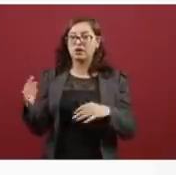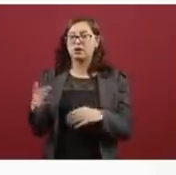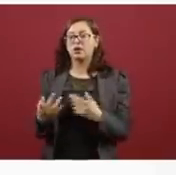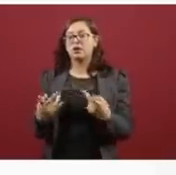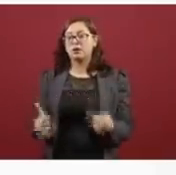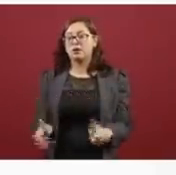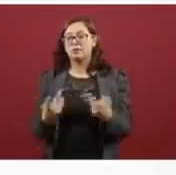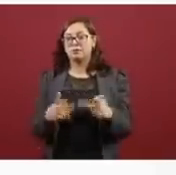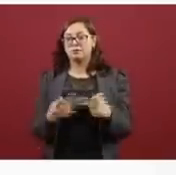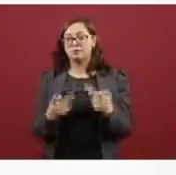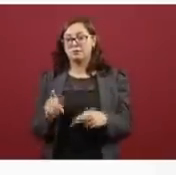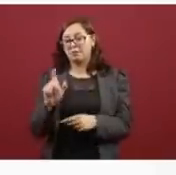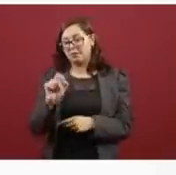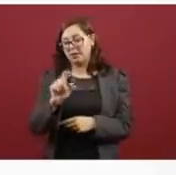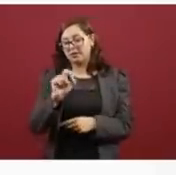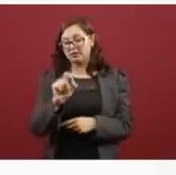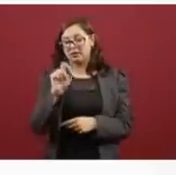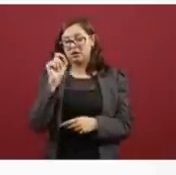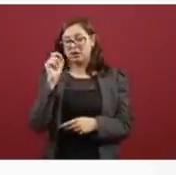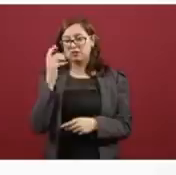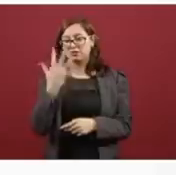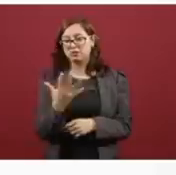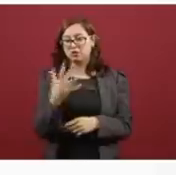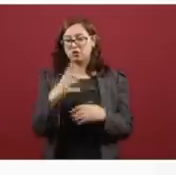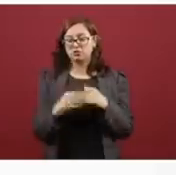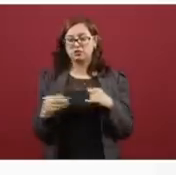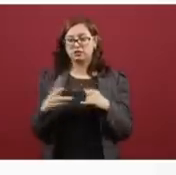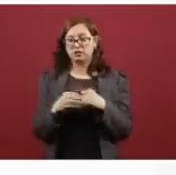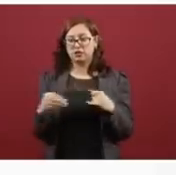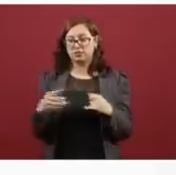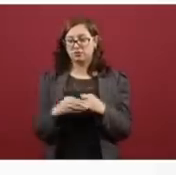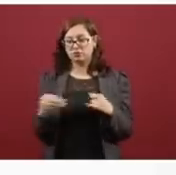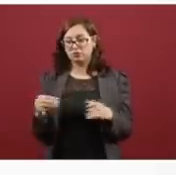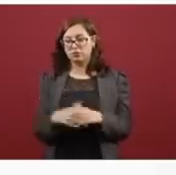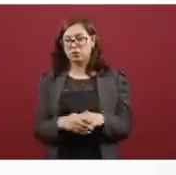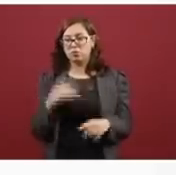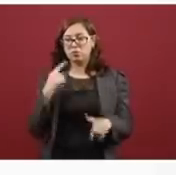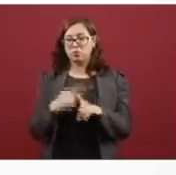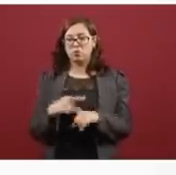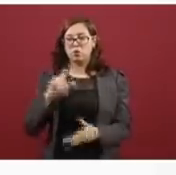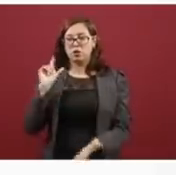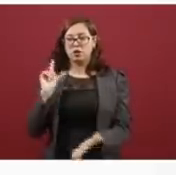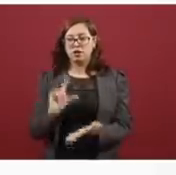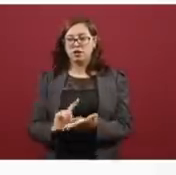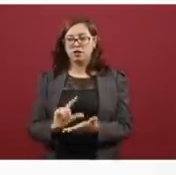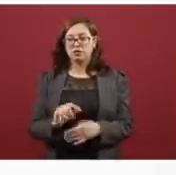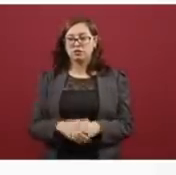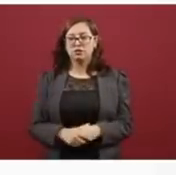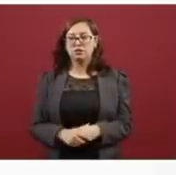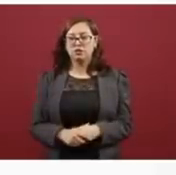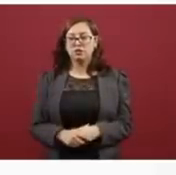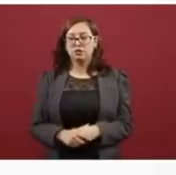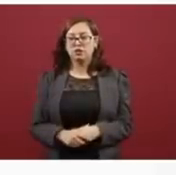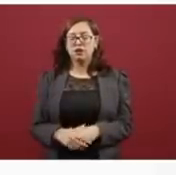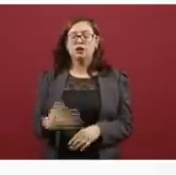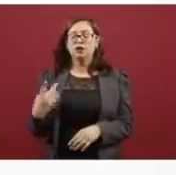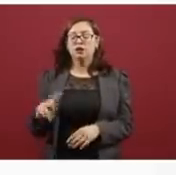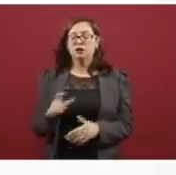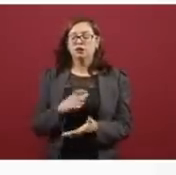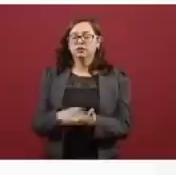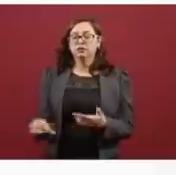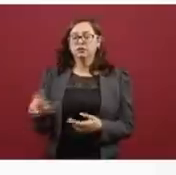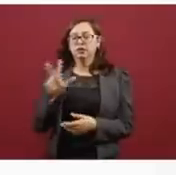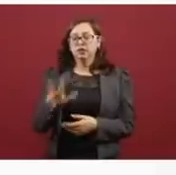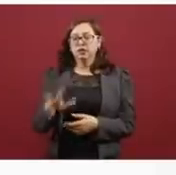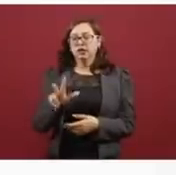precio a 20 pesos con 5 centavos por litro pero tiene un precio de originación de